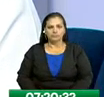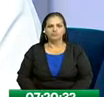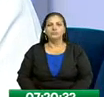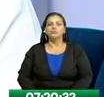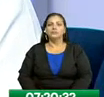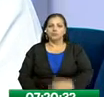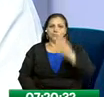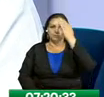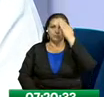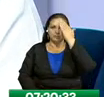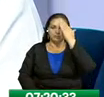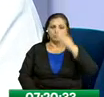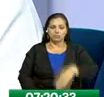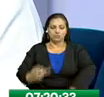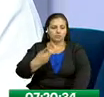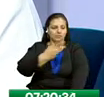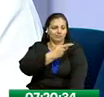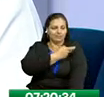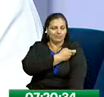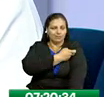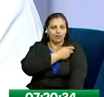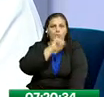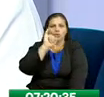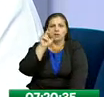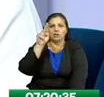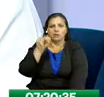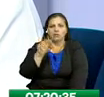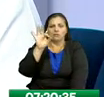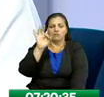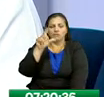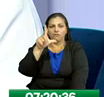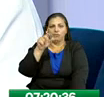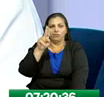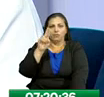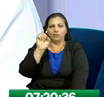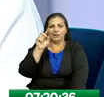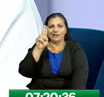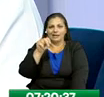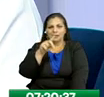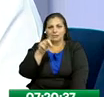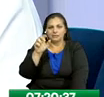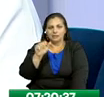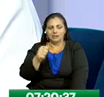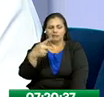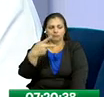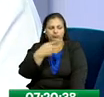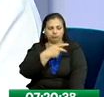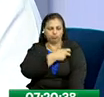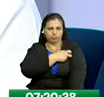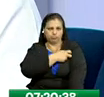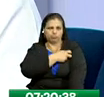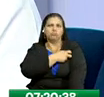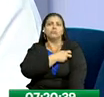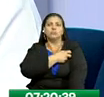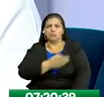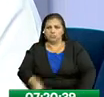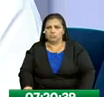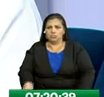vacuna contra la influenza. Estamos cerrando la próxima semana hasta el 28 de febrero.